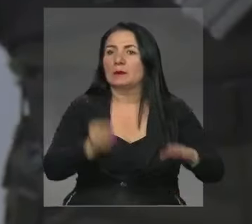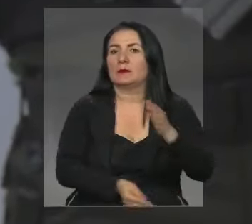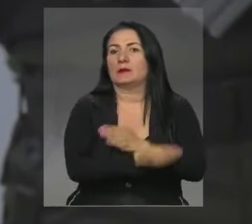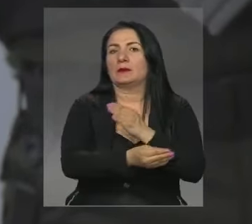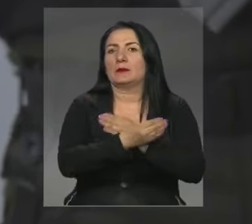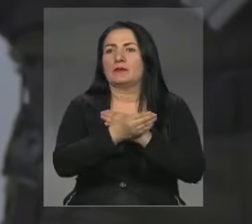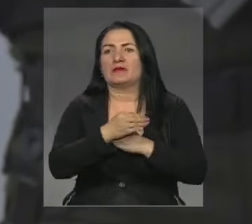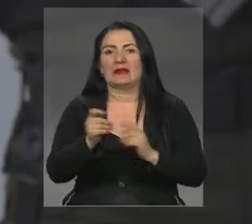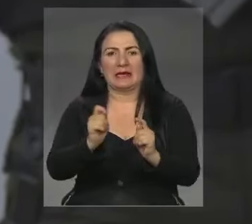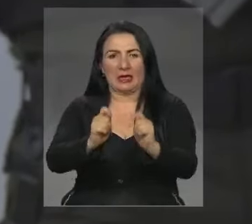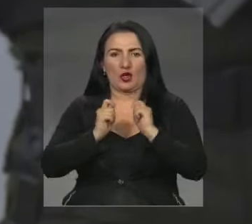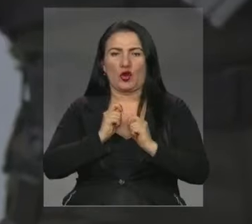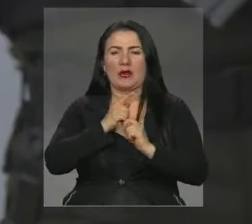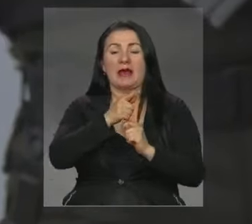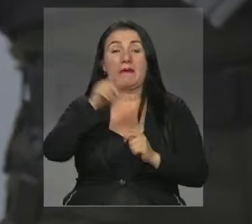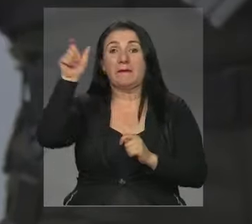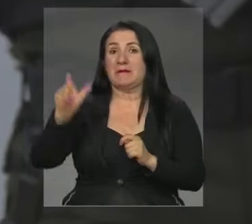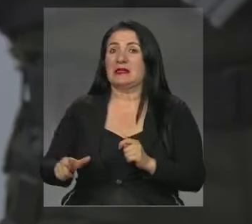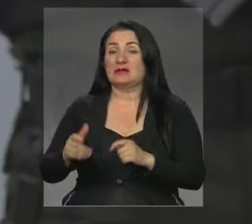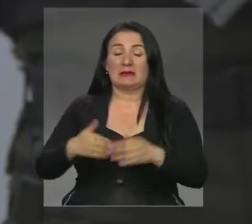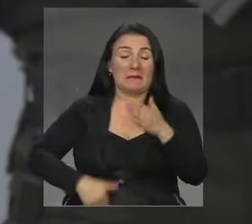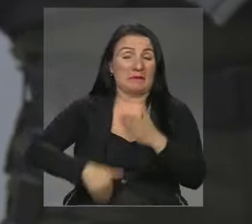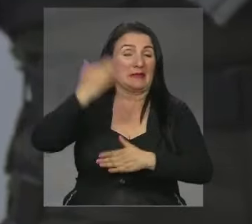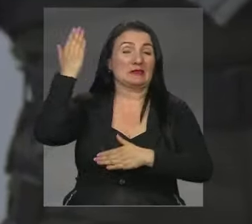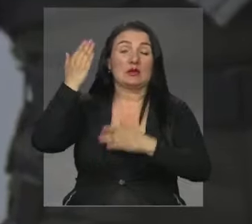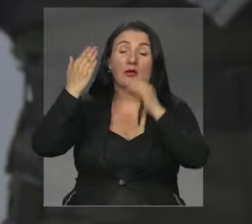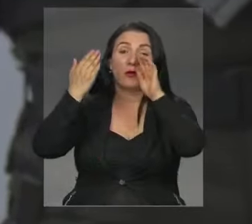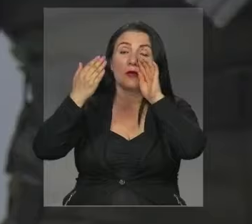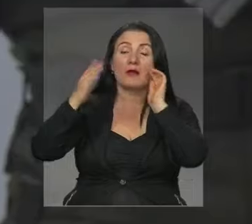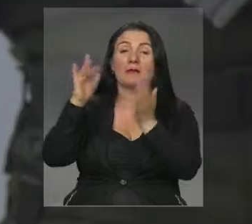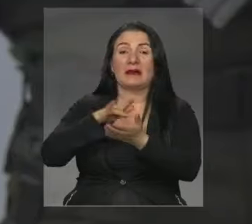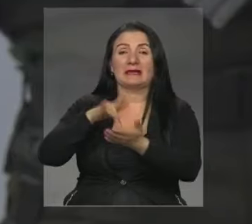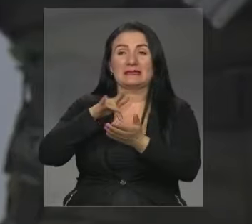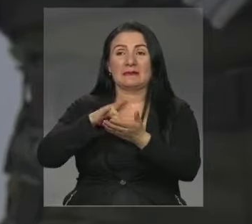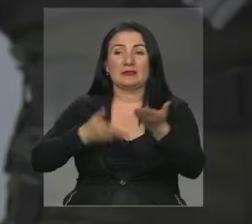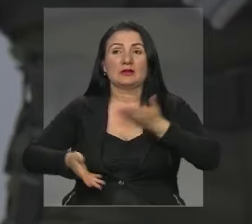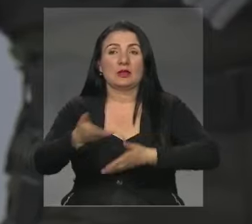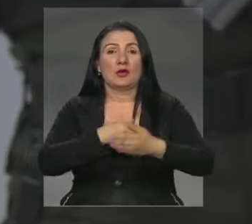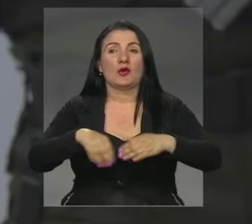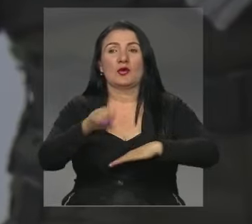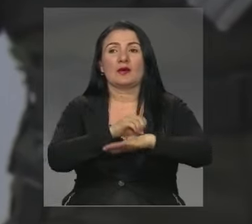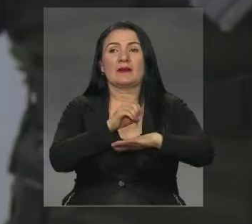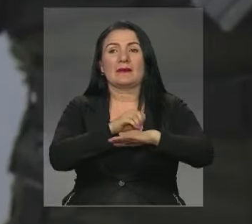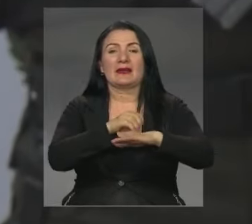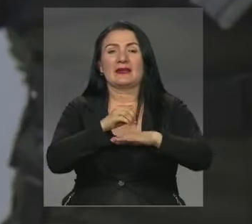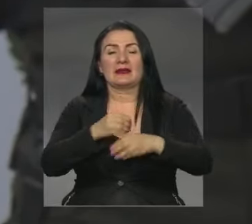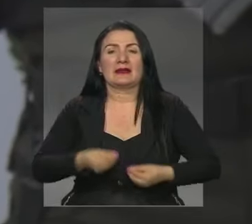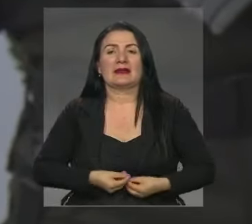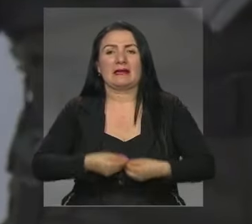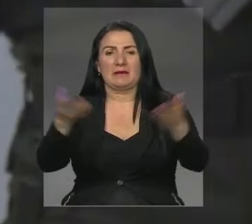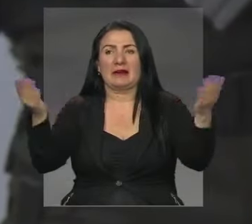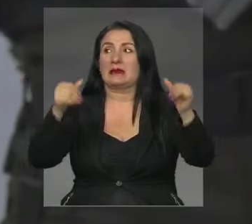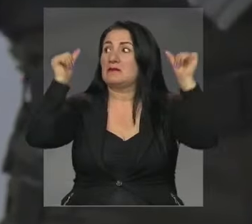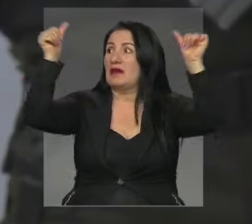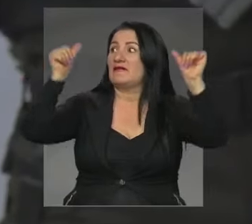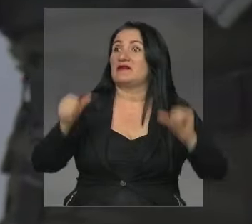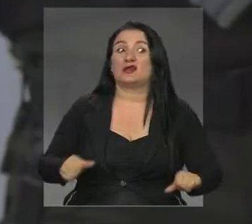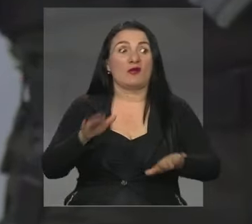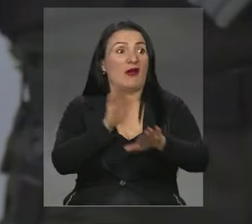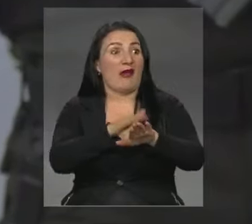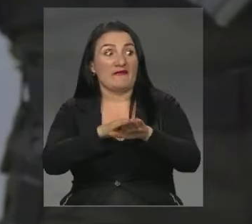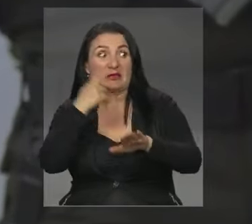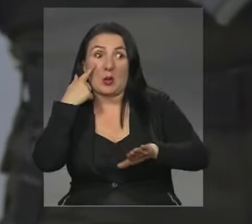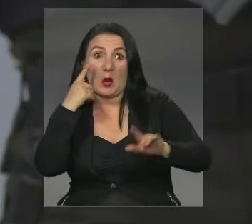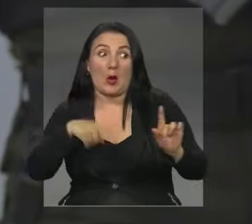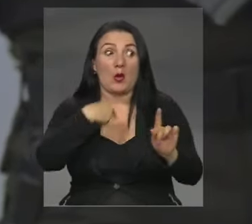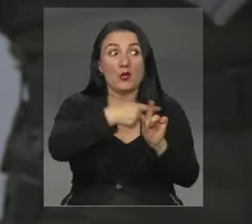El rol de esta persona al inicio de la organización o de la participación de estas organizaciones era la de repartir panfletos, cobrar las extorsiones y